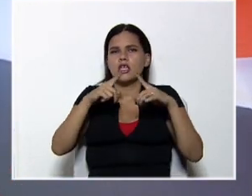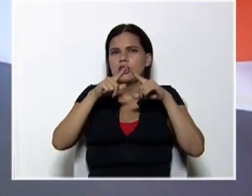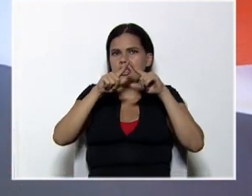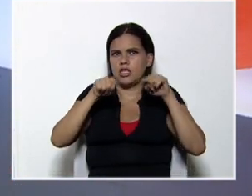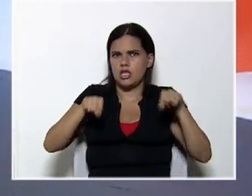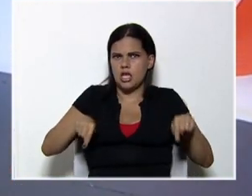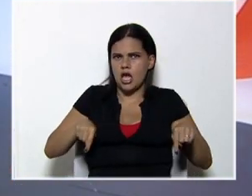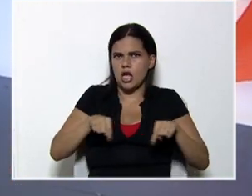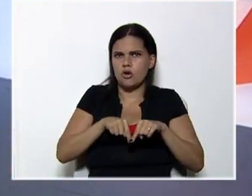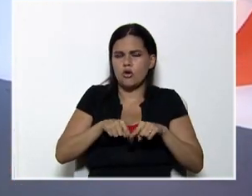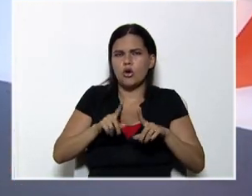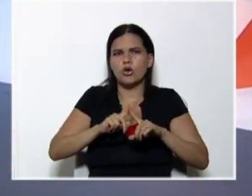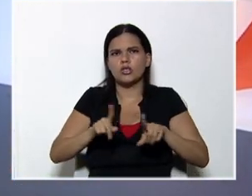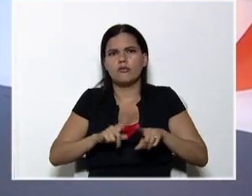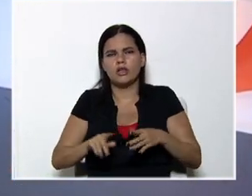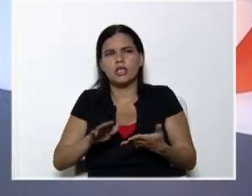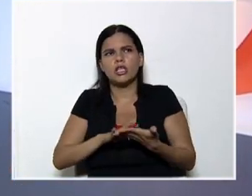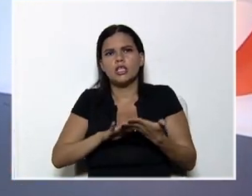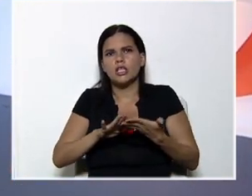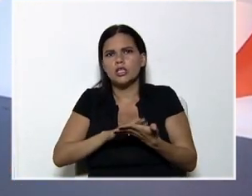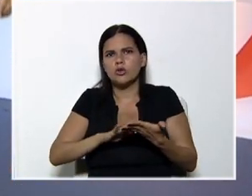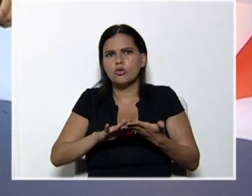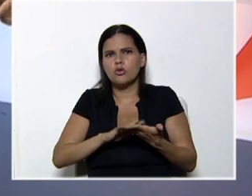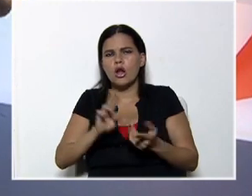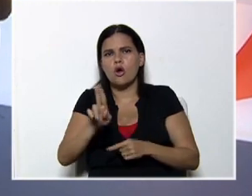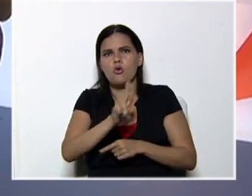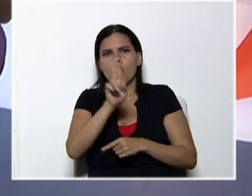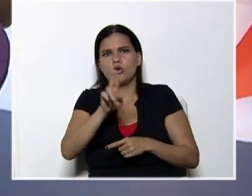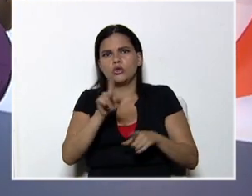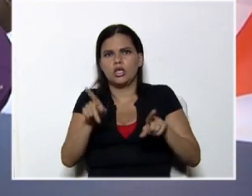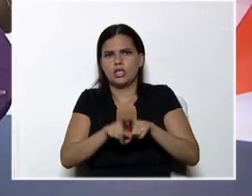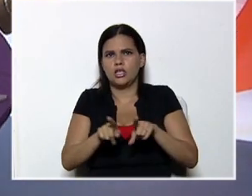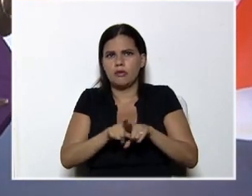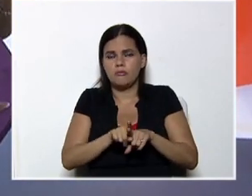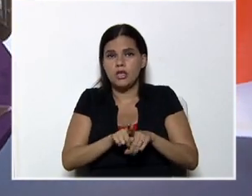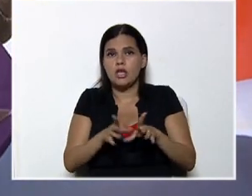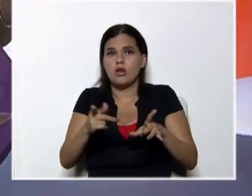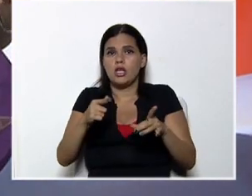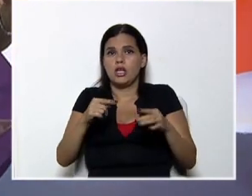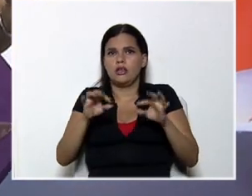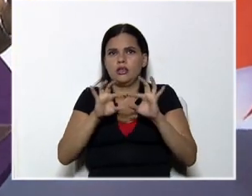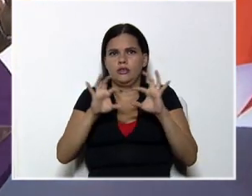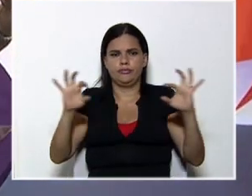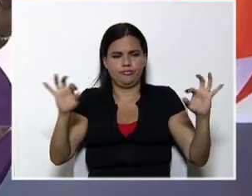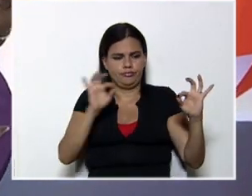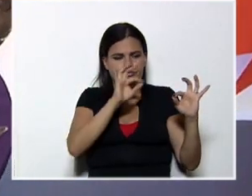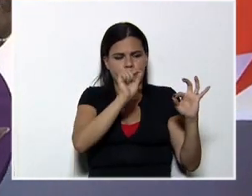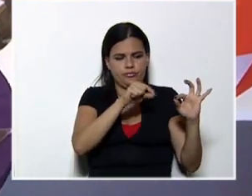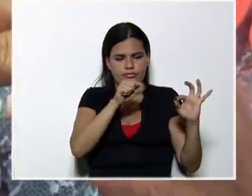diferentes tipos de textura. Utilizar, por supuesto, lo que corresponde escuadra,